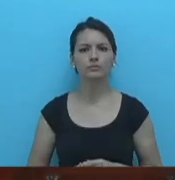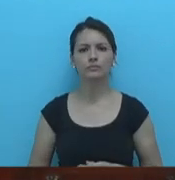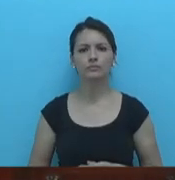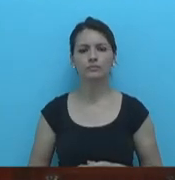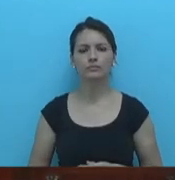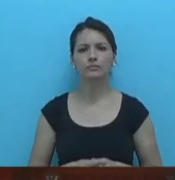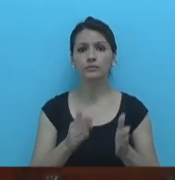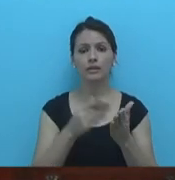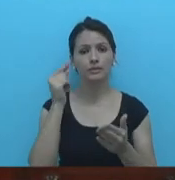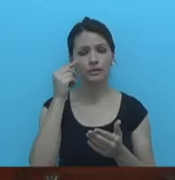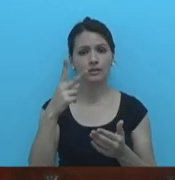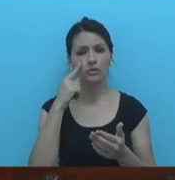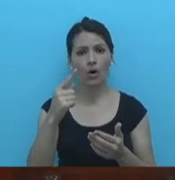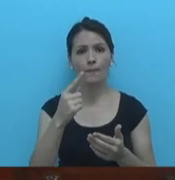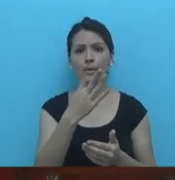Expediente